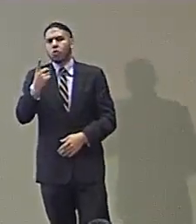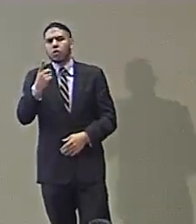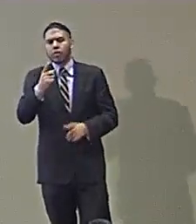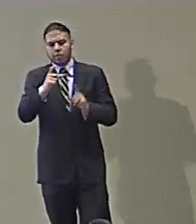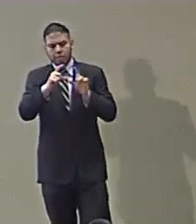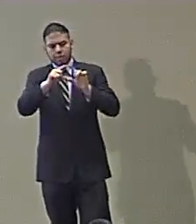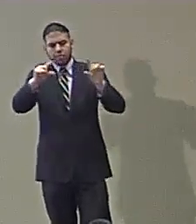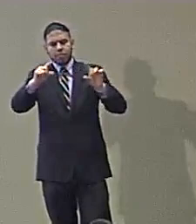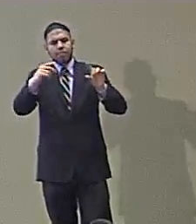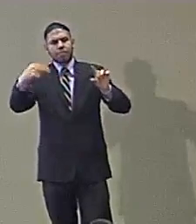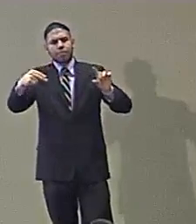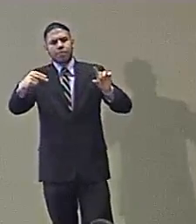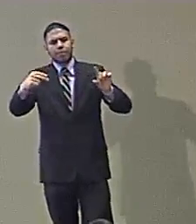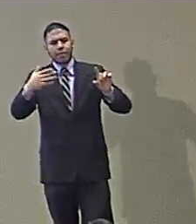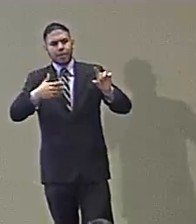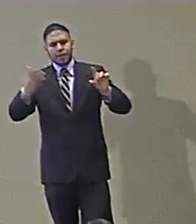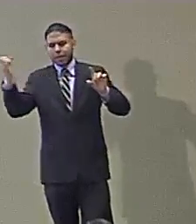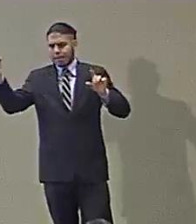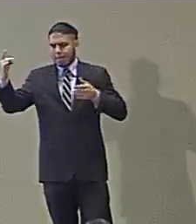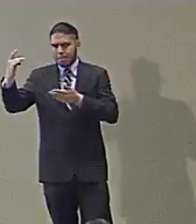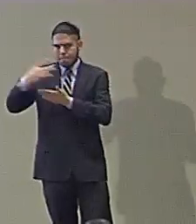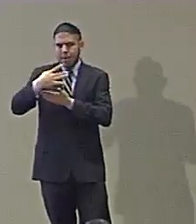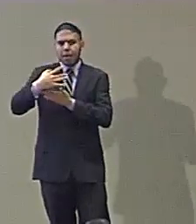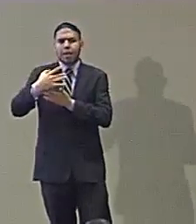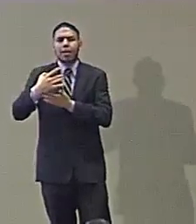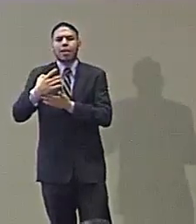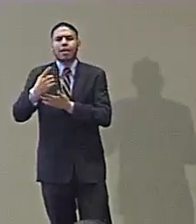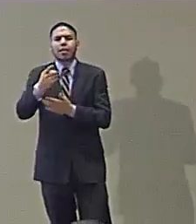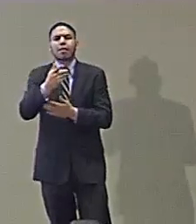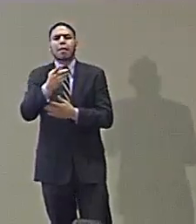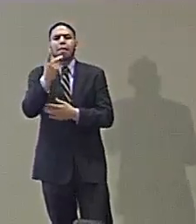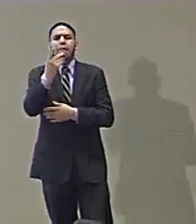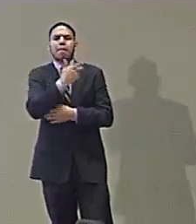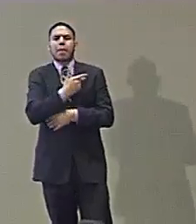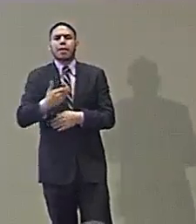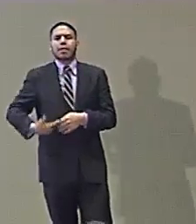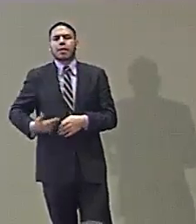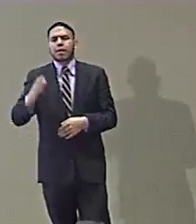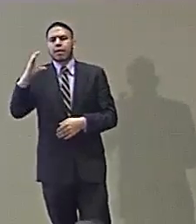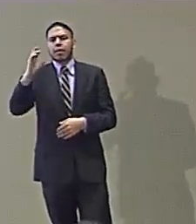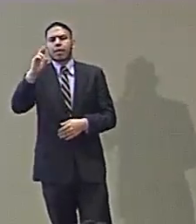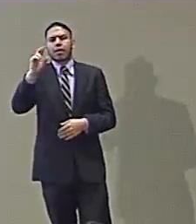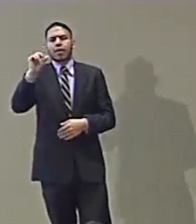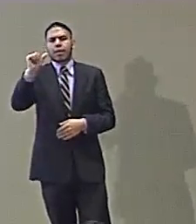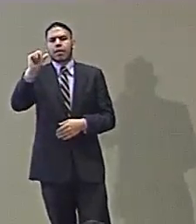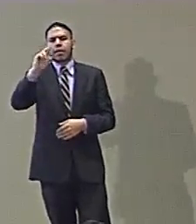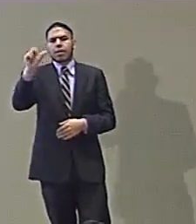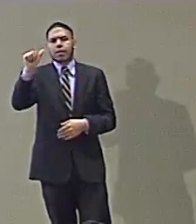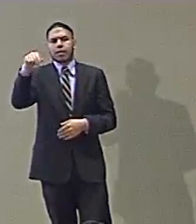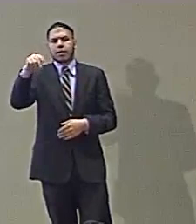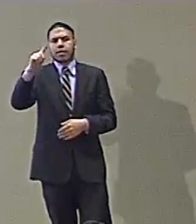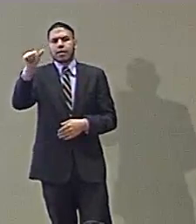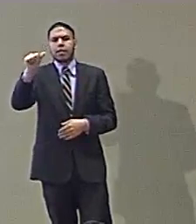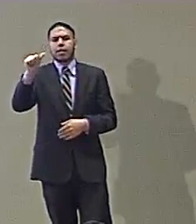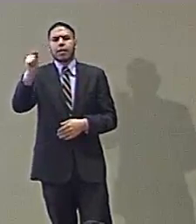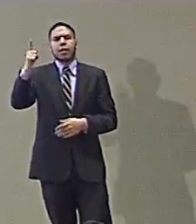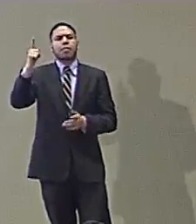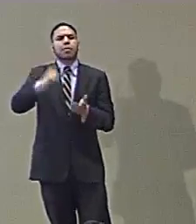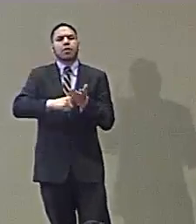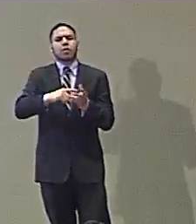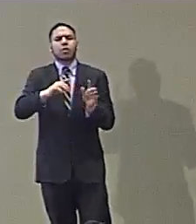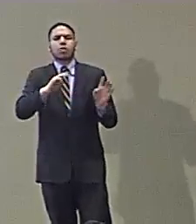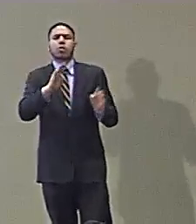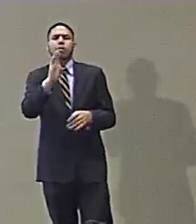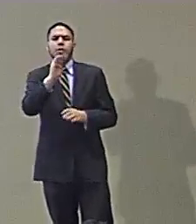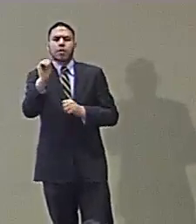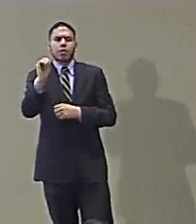amigo hace poco del presidente carranza al constituyente de 1917 porque